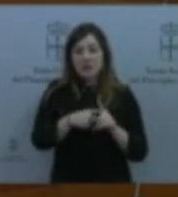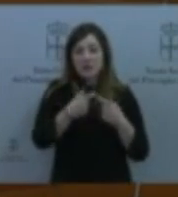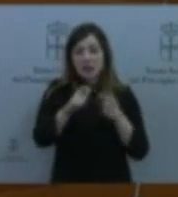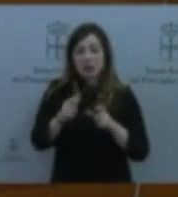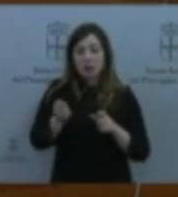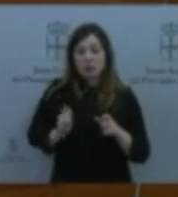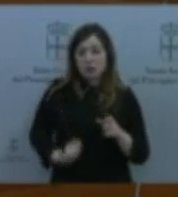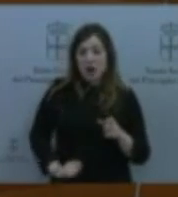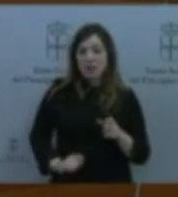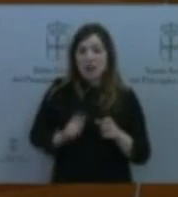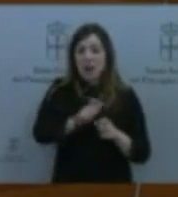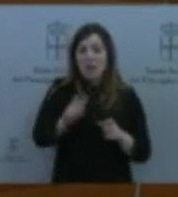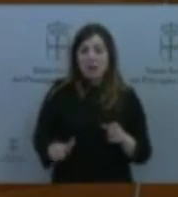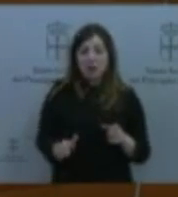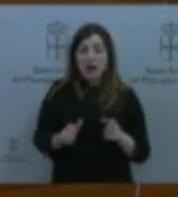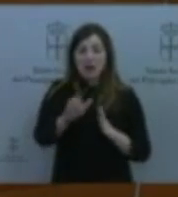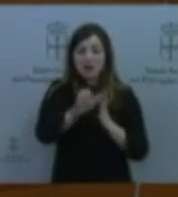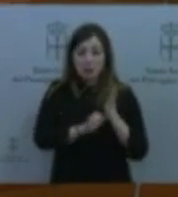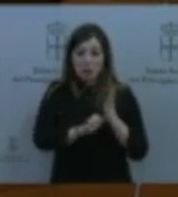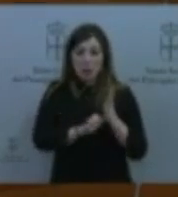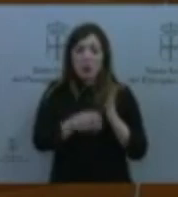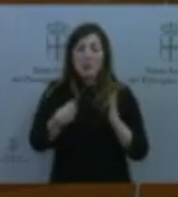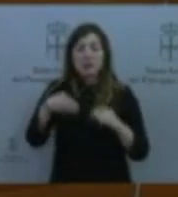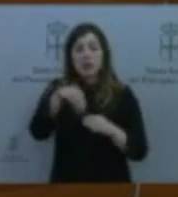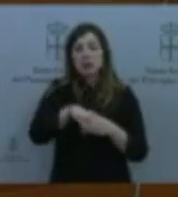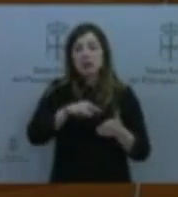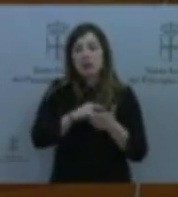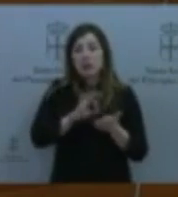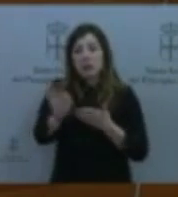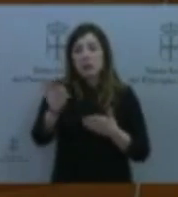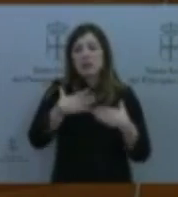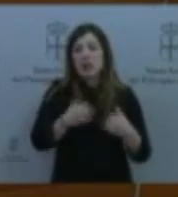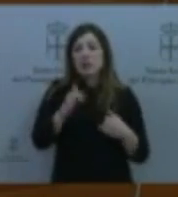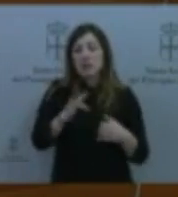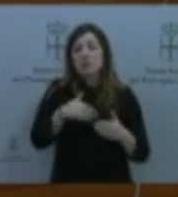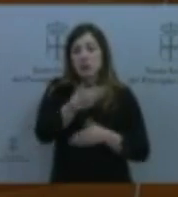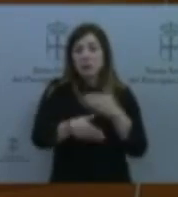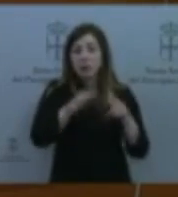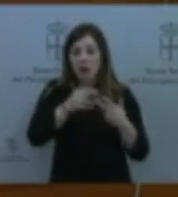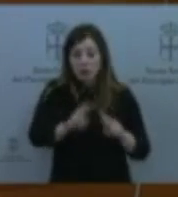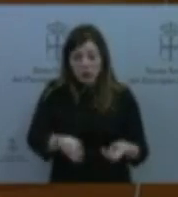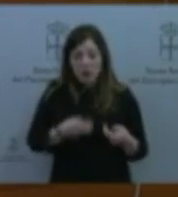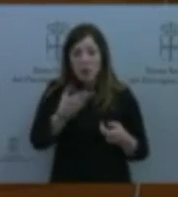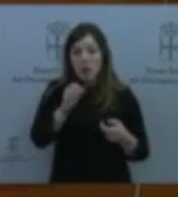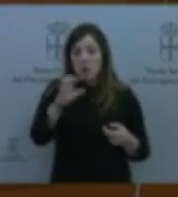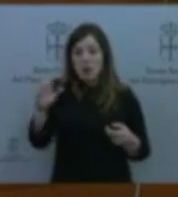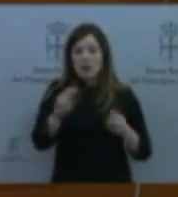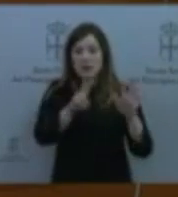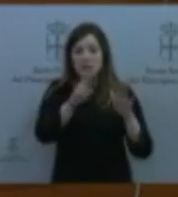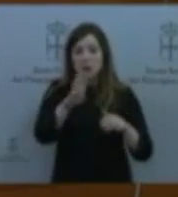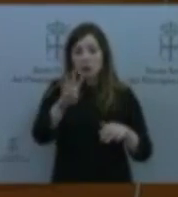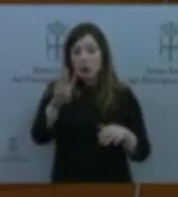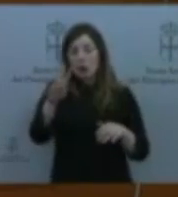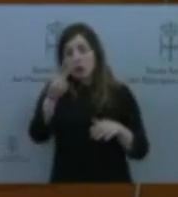de Salud y el procedimiento de actualización en el BOE 74-2015, en el que se reflejan todas las